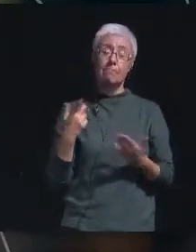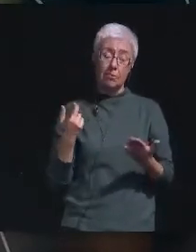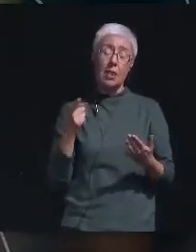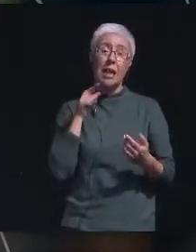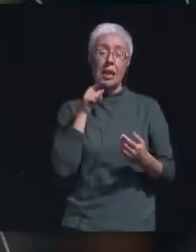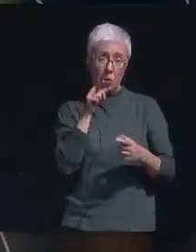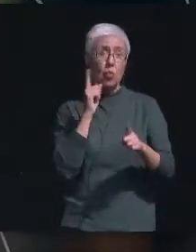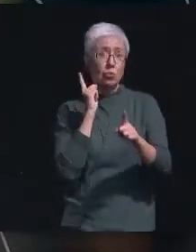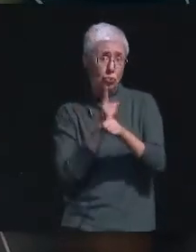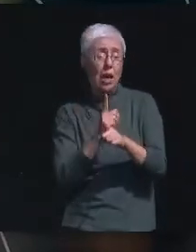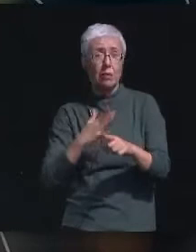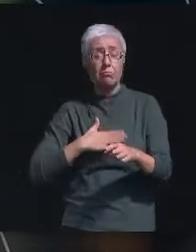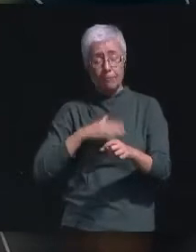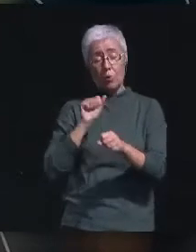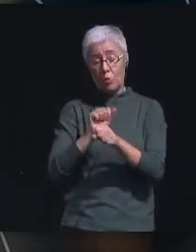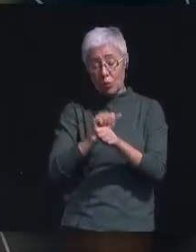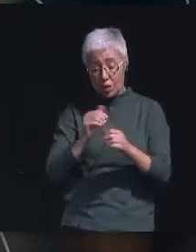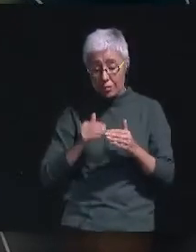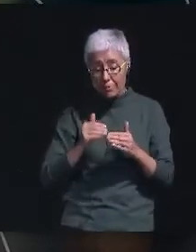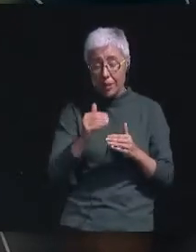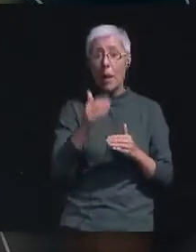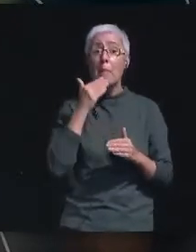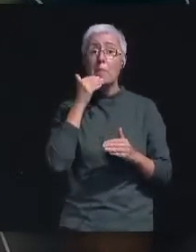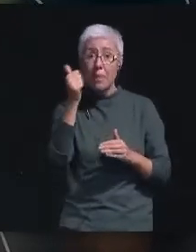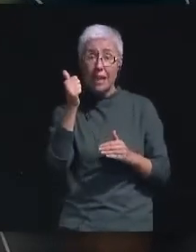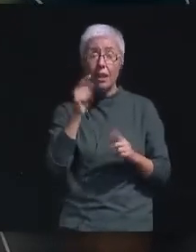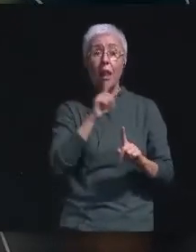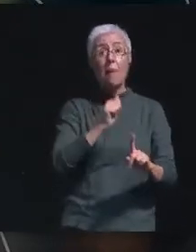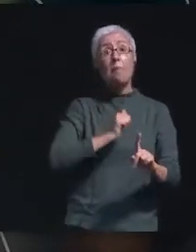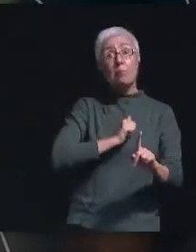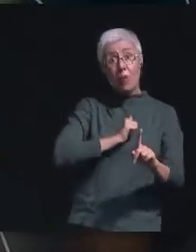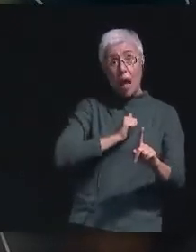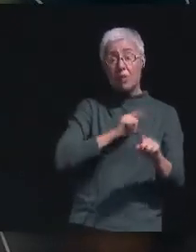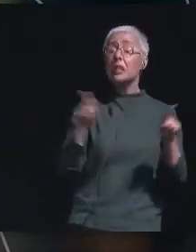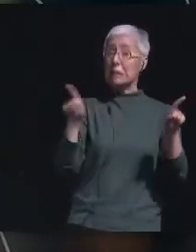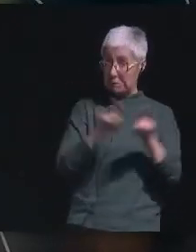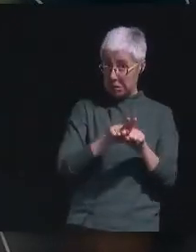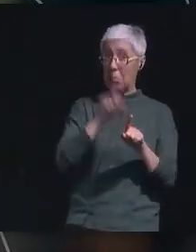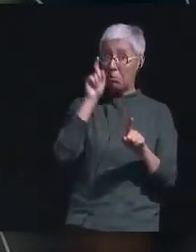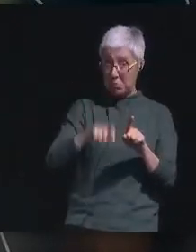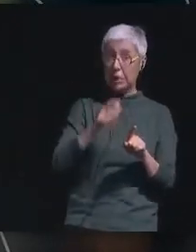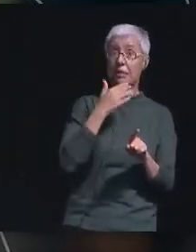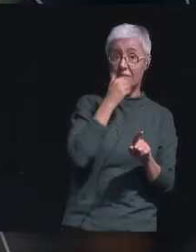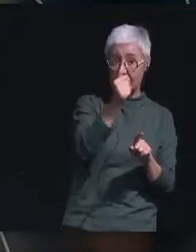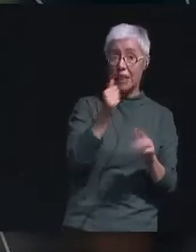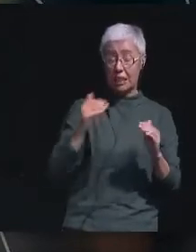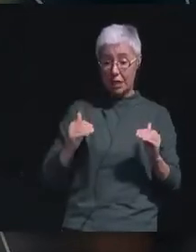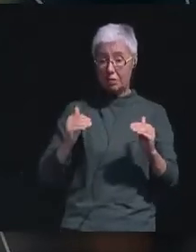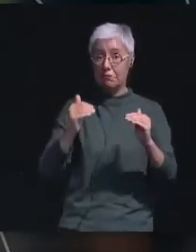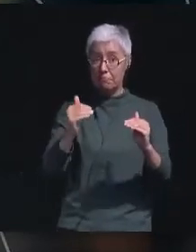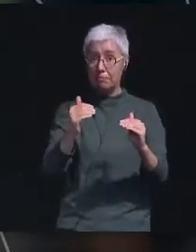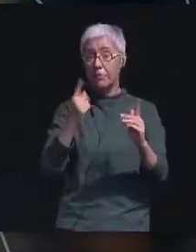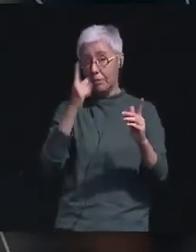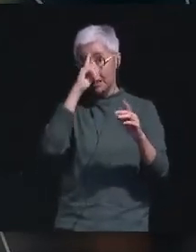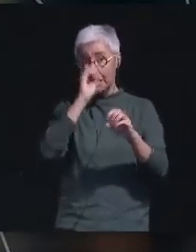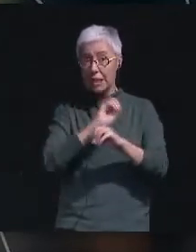es mejorable. También el sector privado es mejorable. Yo vengo de trabajar mucho tiempo en él. Y es importante que lo tengamos en cuenta,